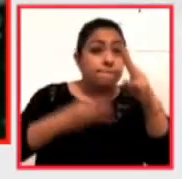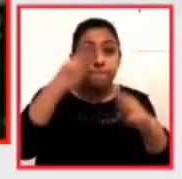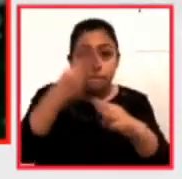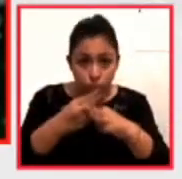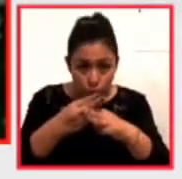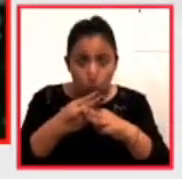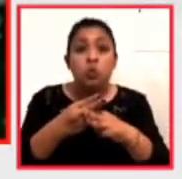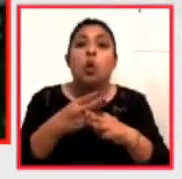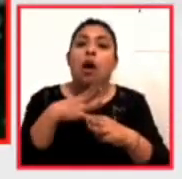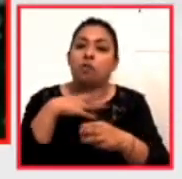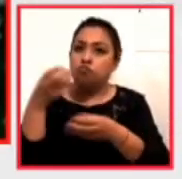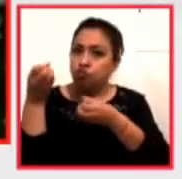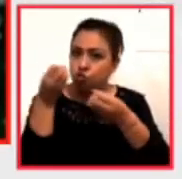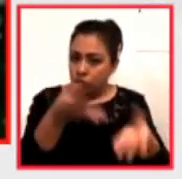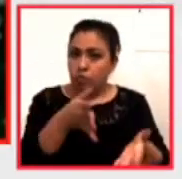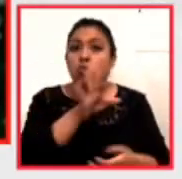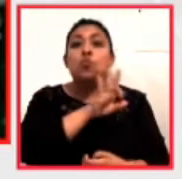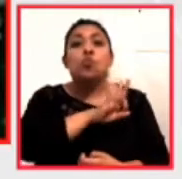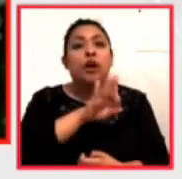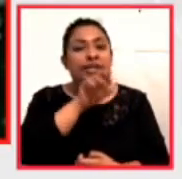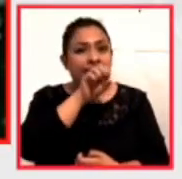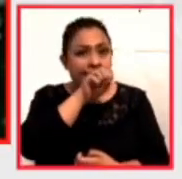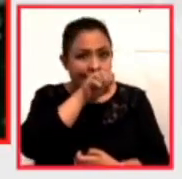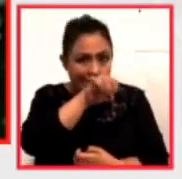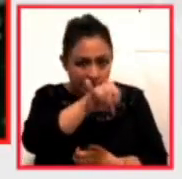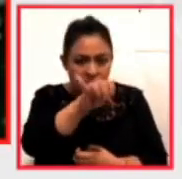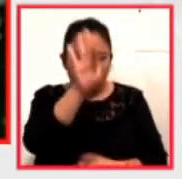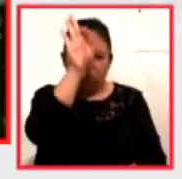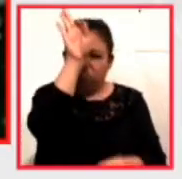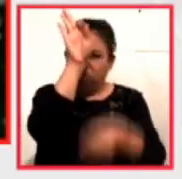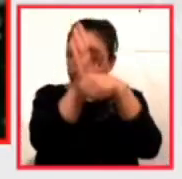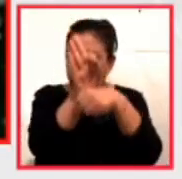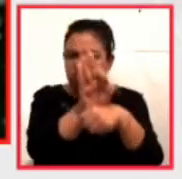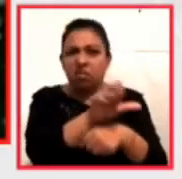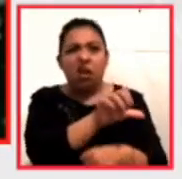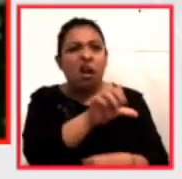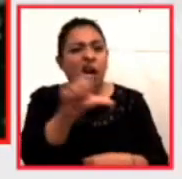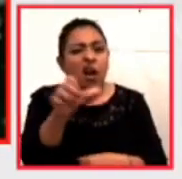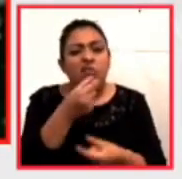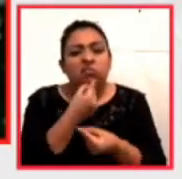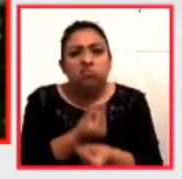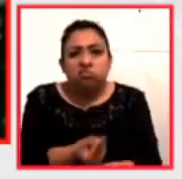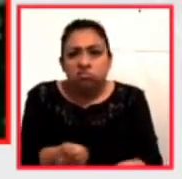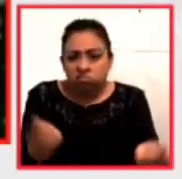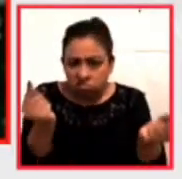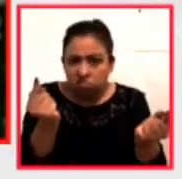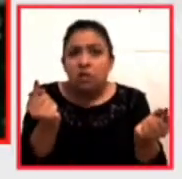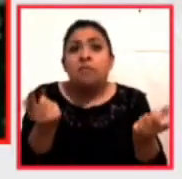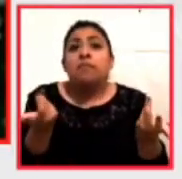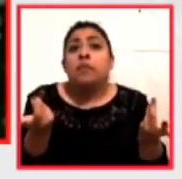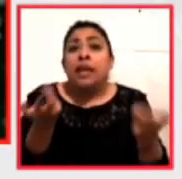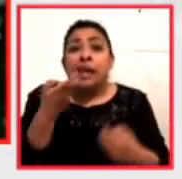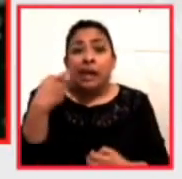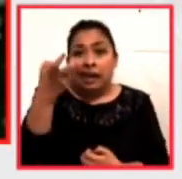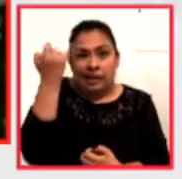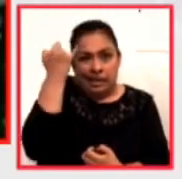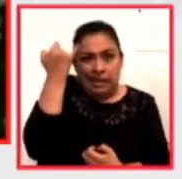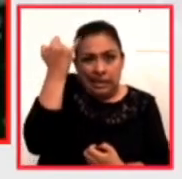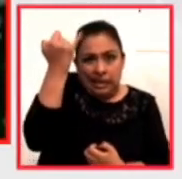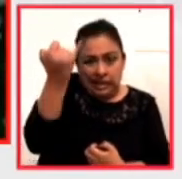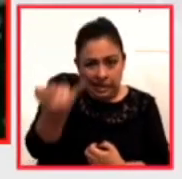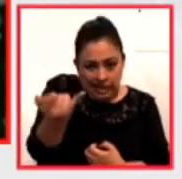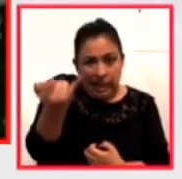nos están brindando la posibilidad de garantizar a los chiquitos pues esta idea de